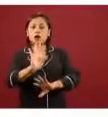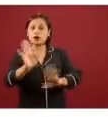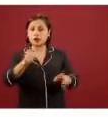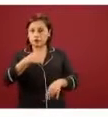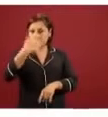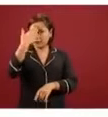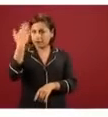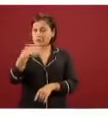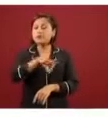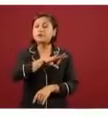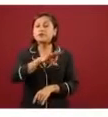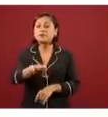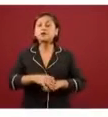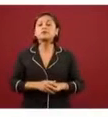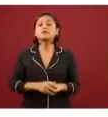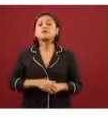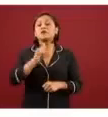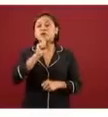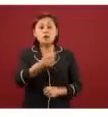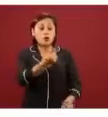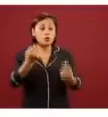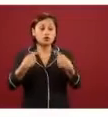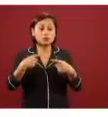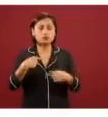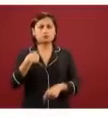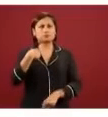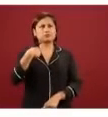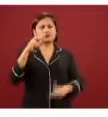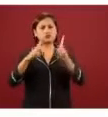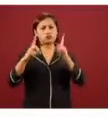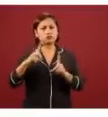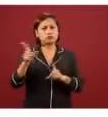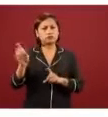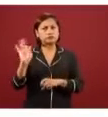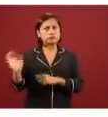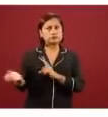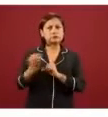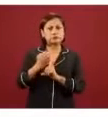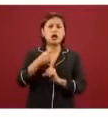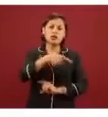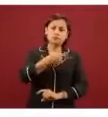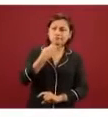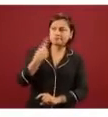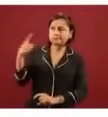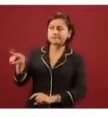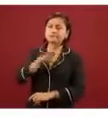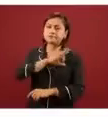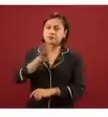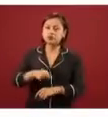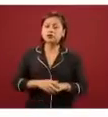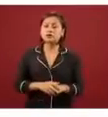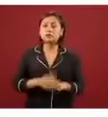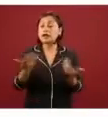por parte de los propios trabajadores, que al final son los más afectados. Cuando ya muy pronto empecemos a tener a